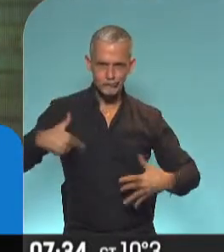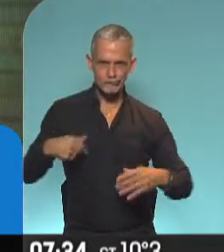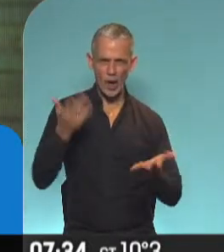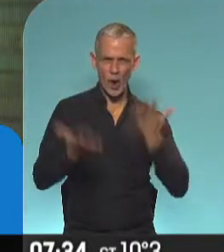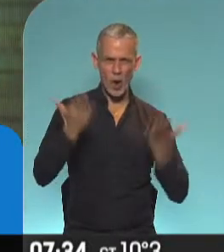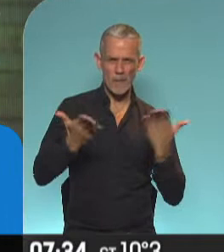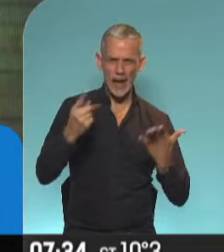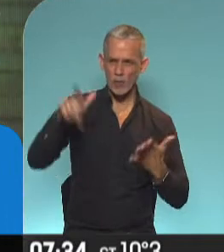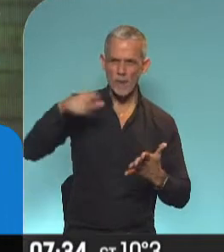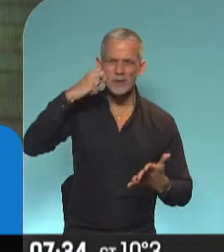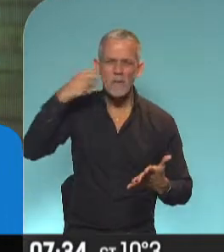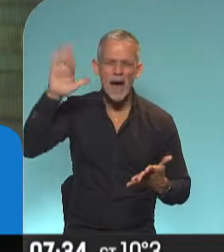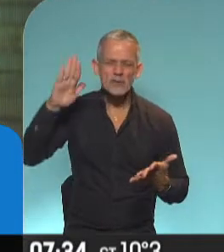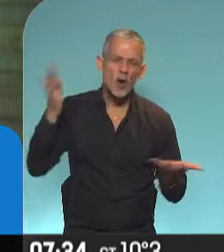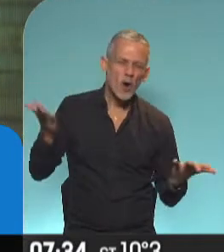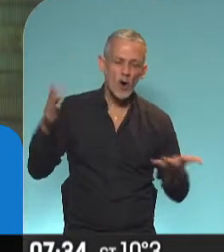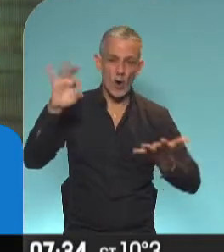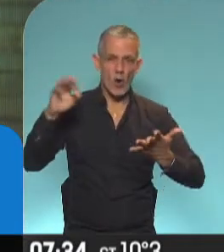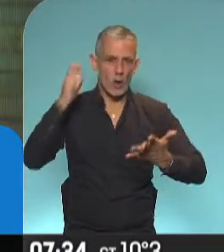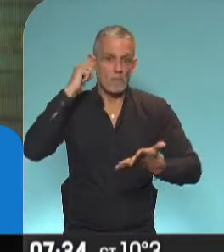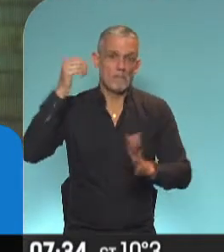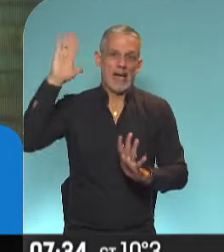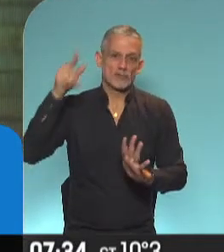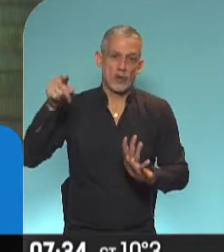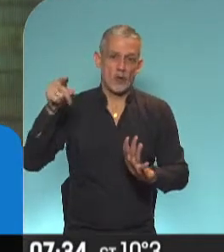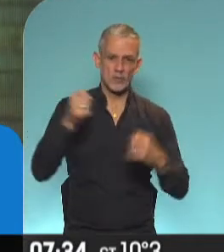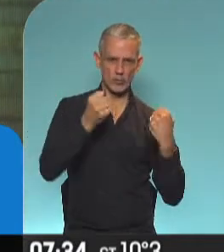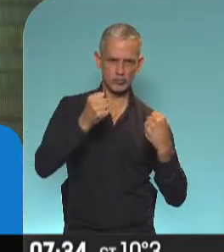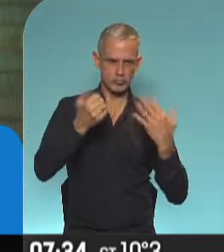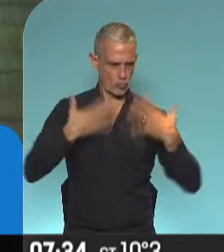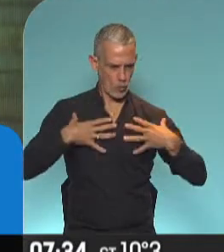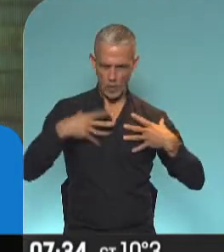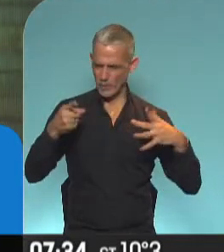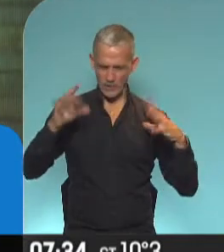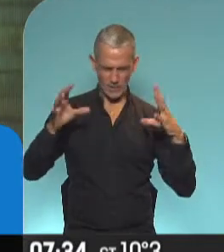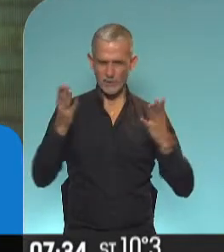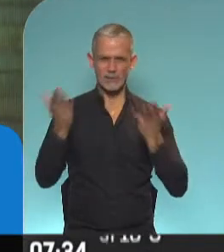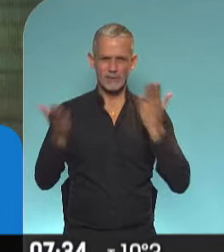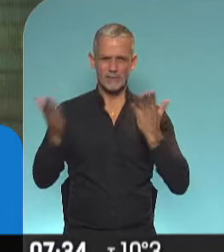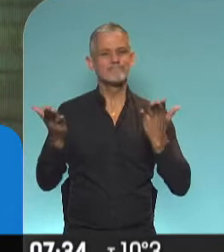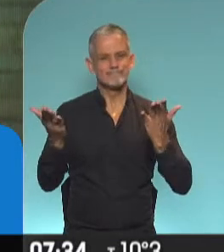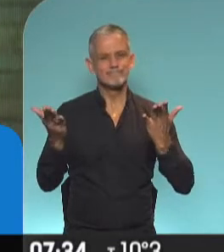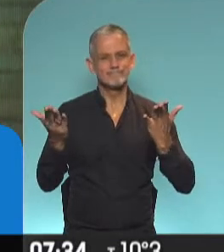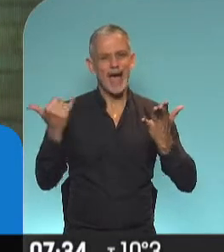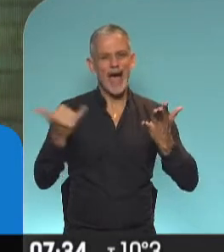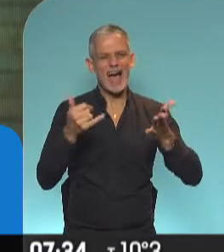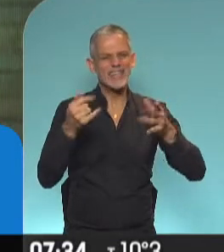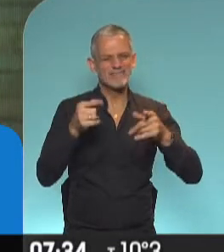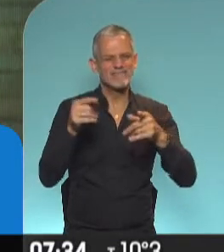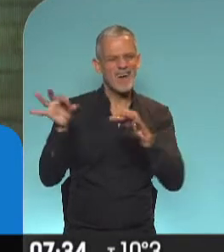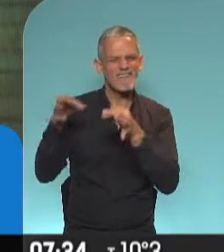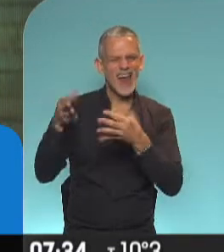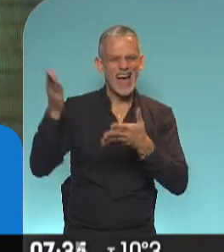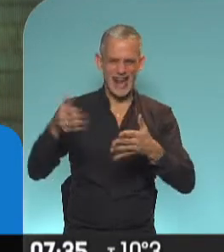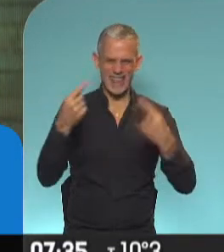con una persona mayor de la tercera edad o un adulto mayor y vamos a pensar que evidentemente solo a la